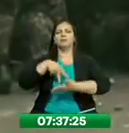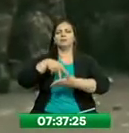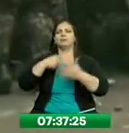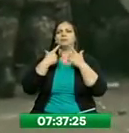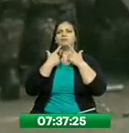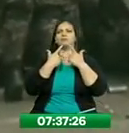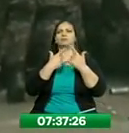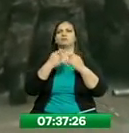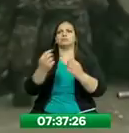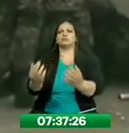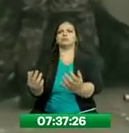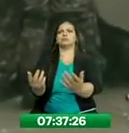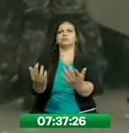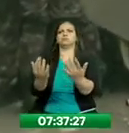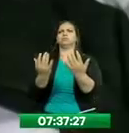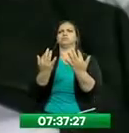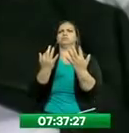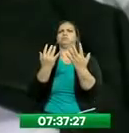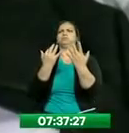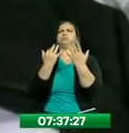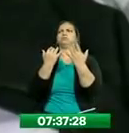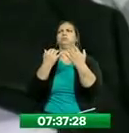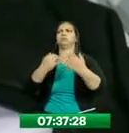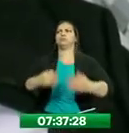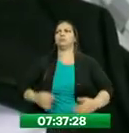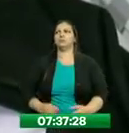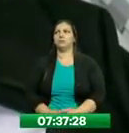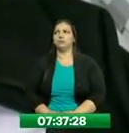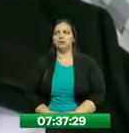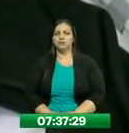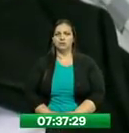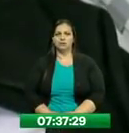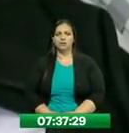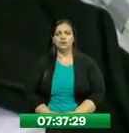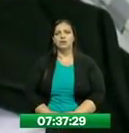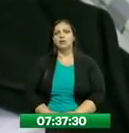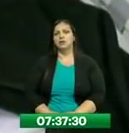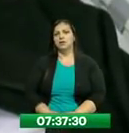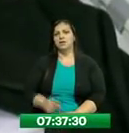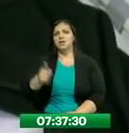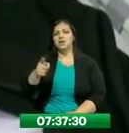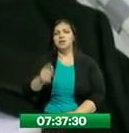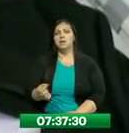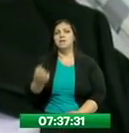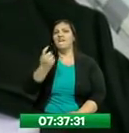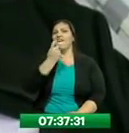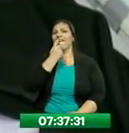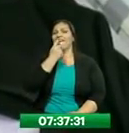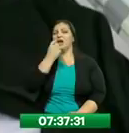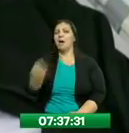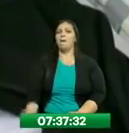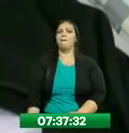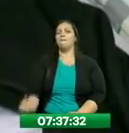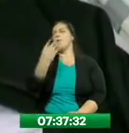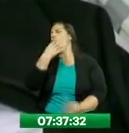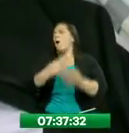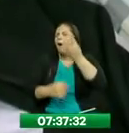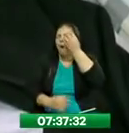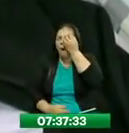le costó su ojo izquierdo. Momento en el cual yo fui impactado con una piedra en el ojo izquierdo.